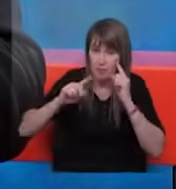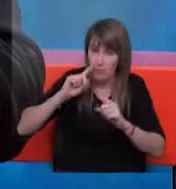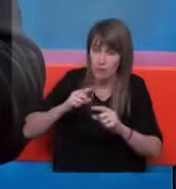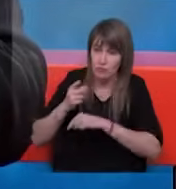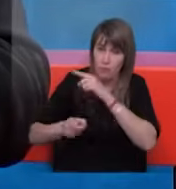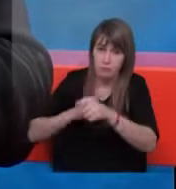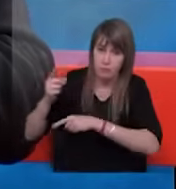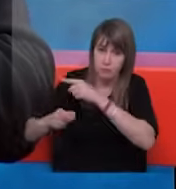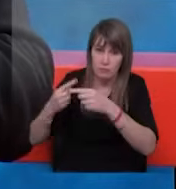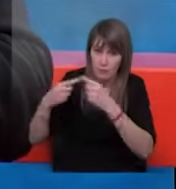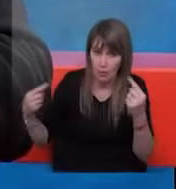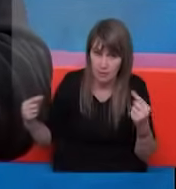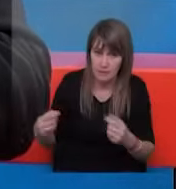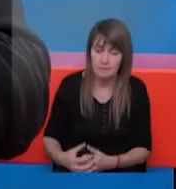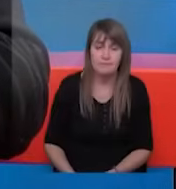Entonces,